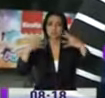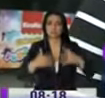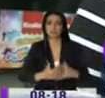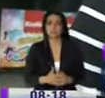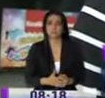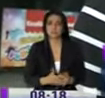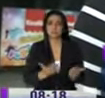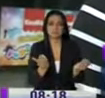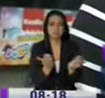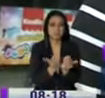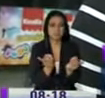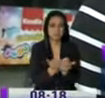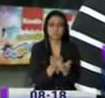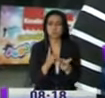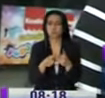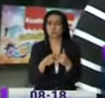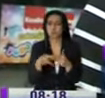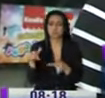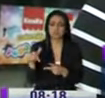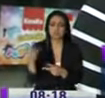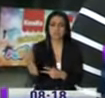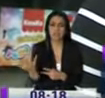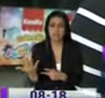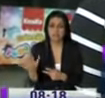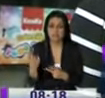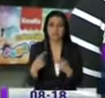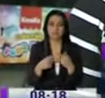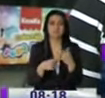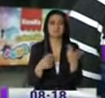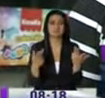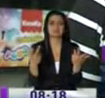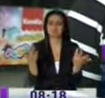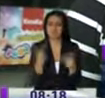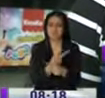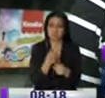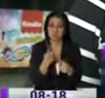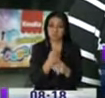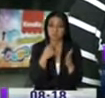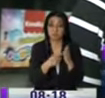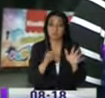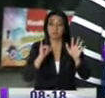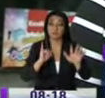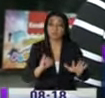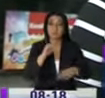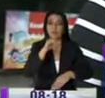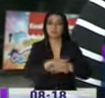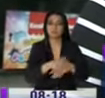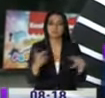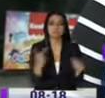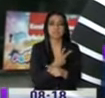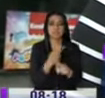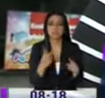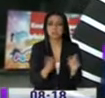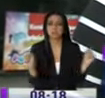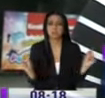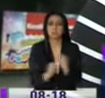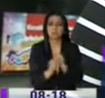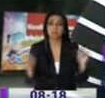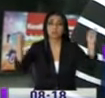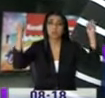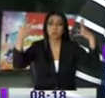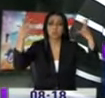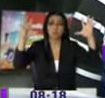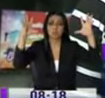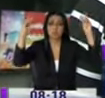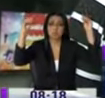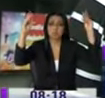Basura, es muy peligroso caminar ya en las noches, ya a partir de 6:30, 7 ya es demasiado peligroso, súper oscuro, igual no hay